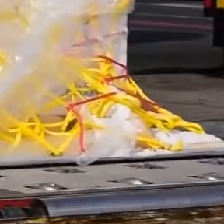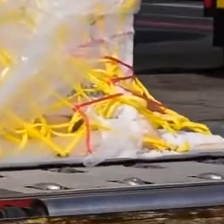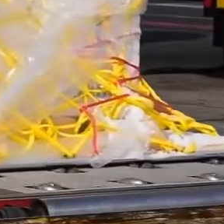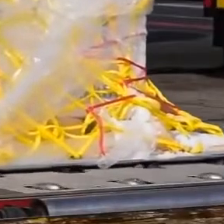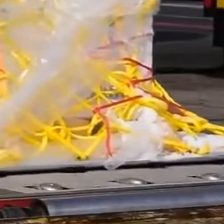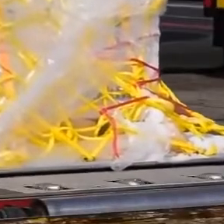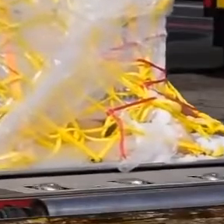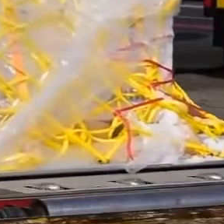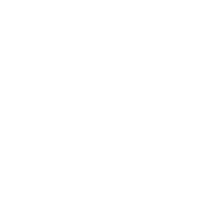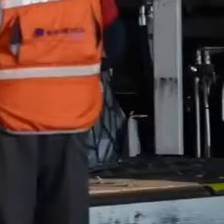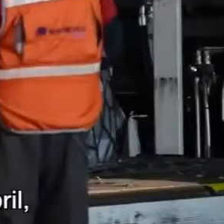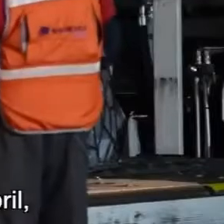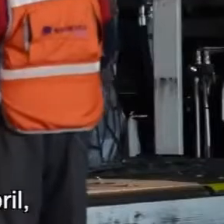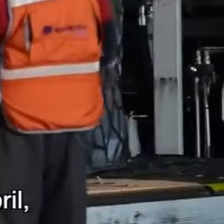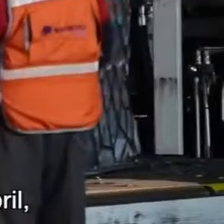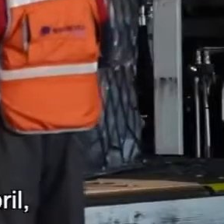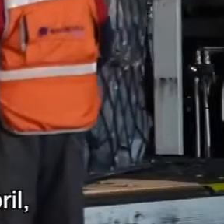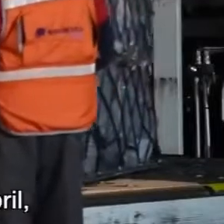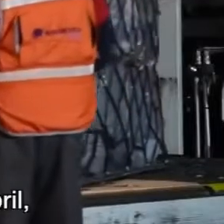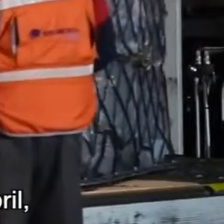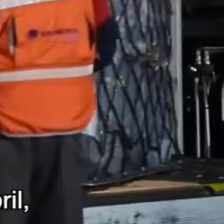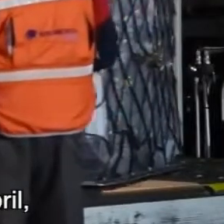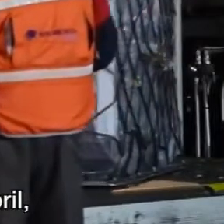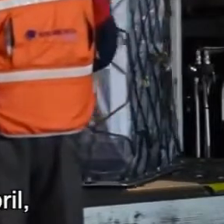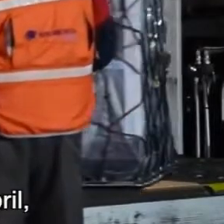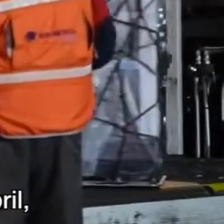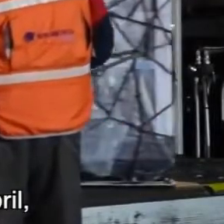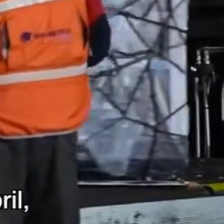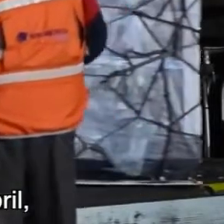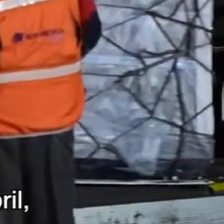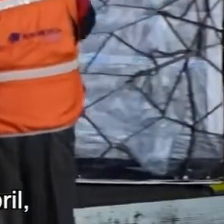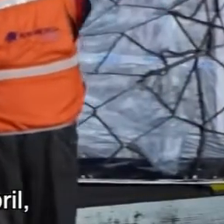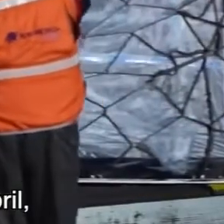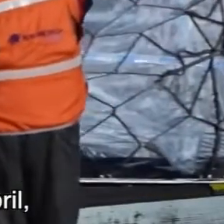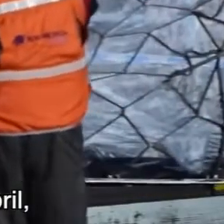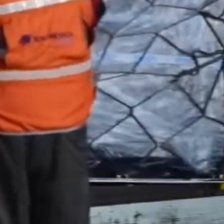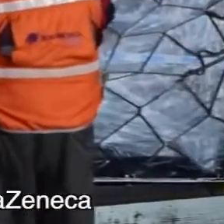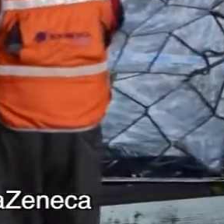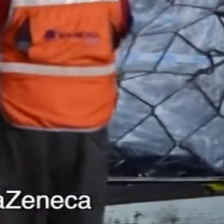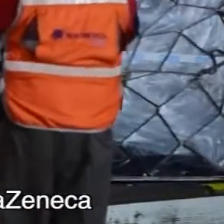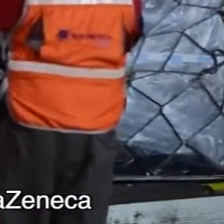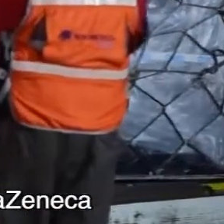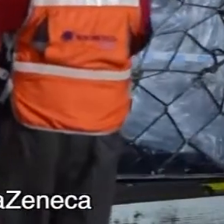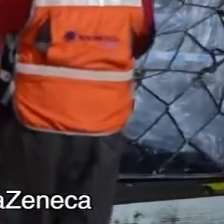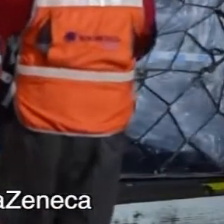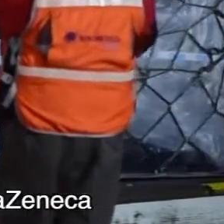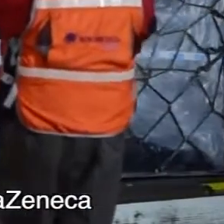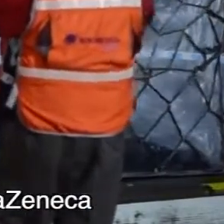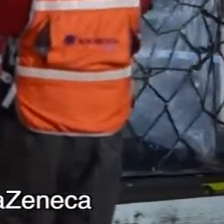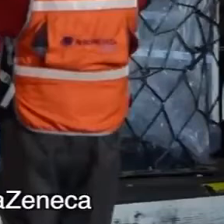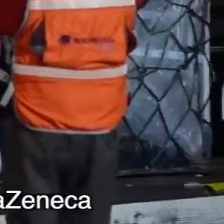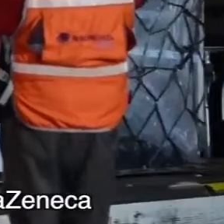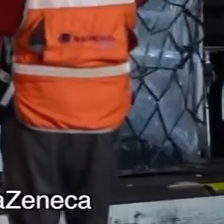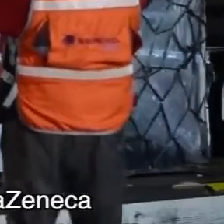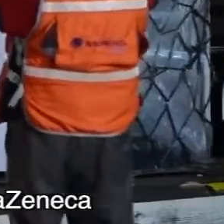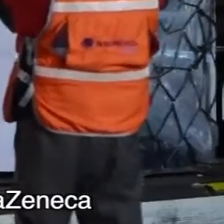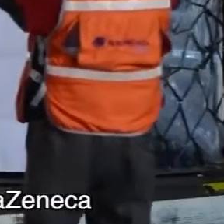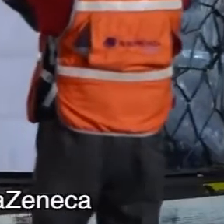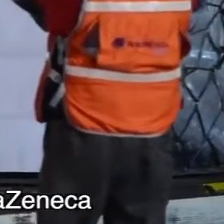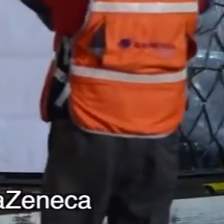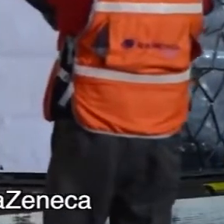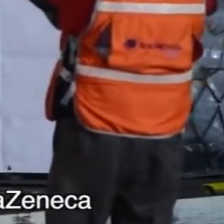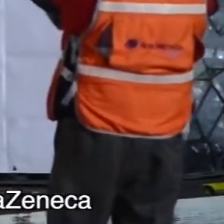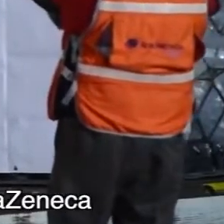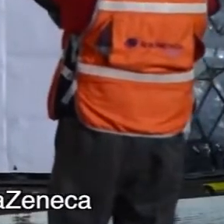esta farmacéutica. En los primeros minutos del jueves 22 de abril, llegó a nuestro país el primer lote de vacunas de la